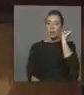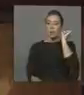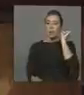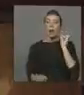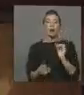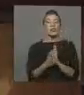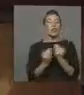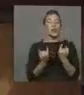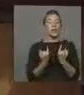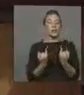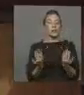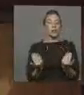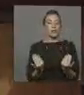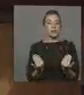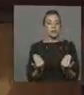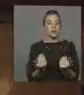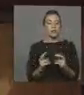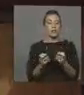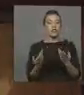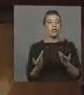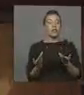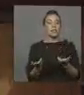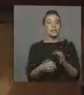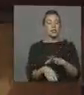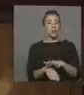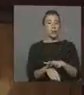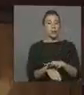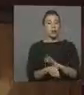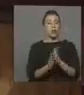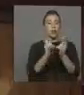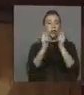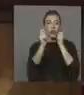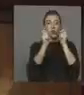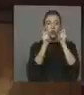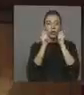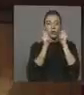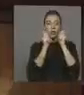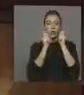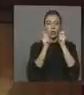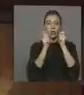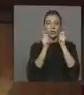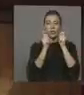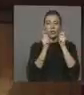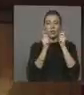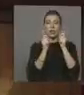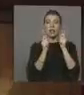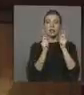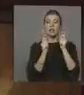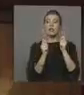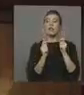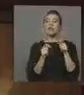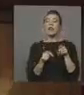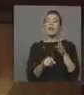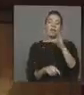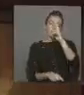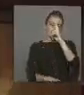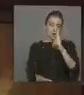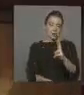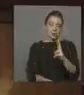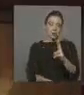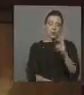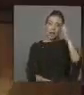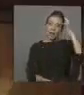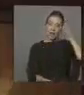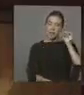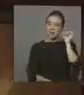sea necesaria en relación a la prestación médica y todos los riesgos inherentes. Esta instancia debe ser respetuosa de la decisión